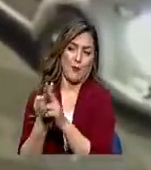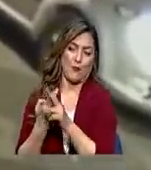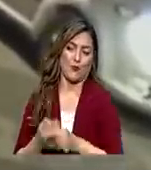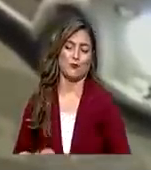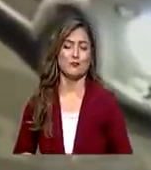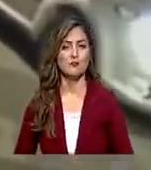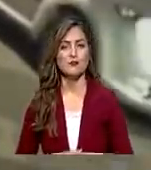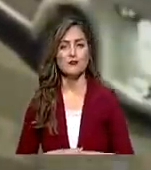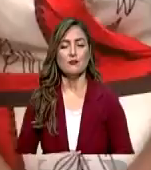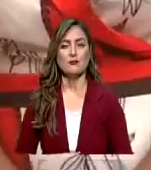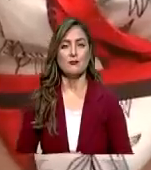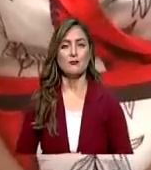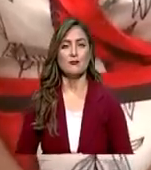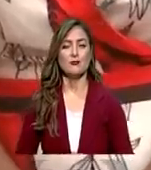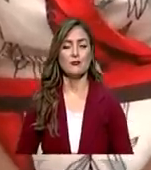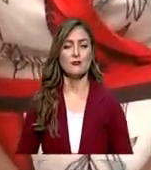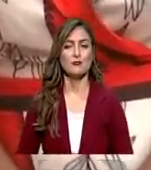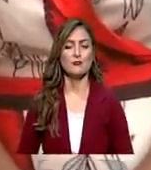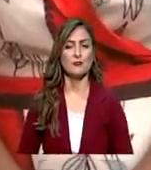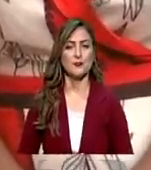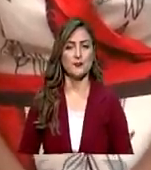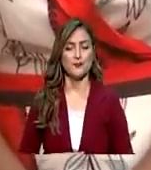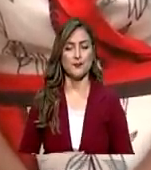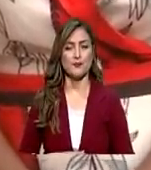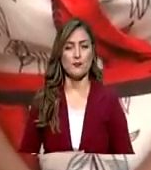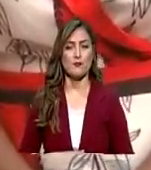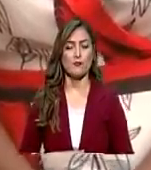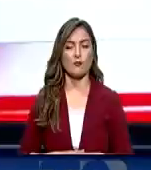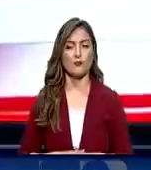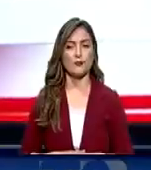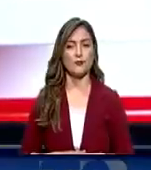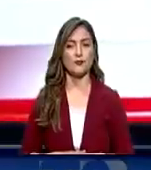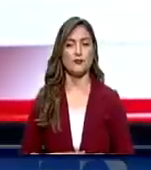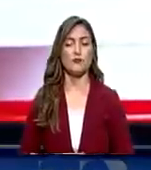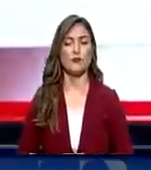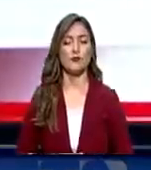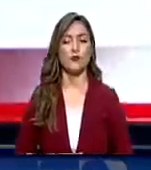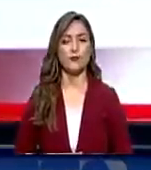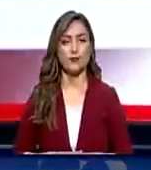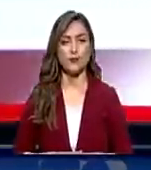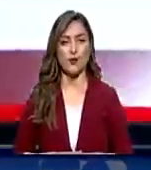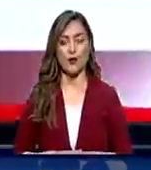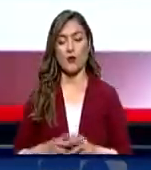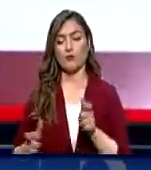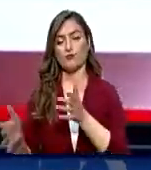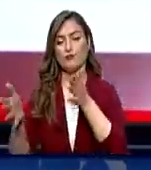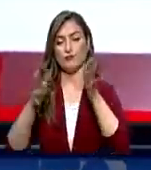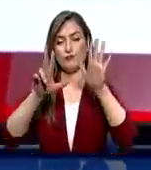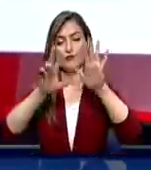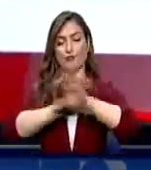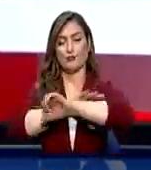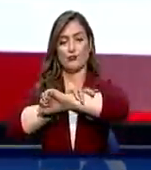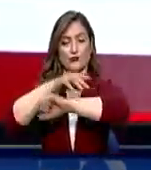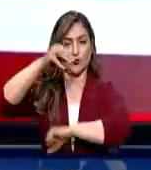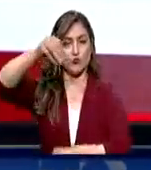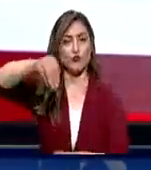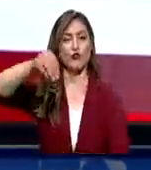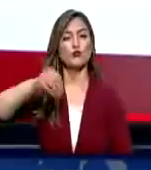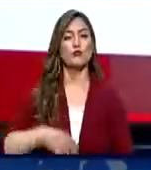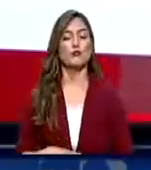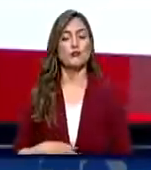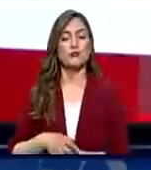espera de una respuesta. Helen Quiñones, 24 horas. 8 personas fueron detenidas este martes por